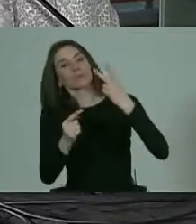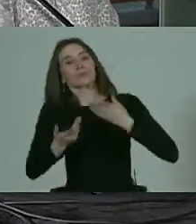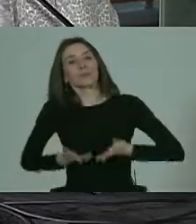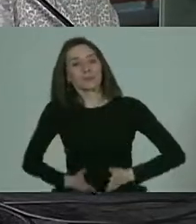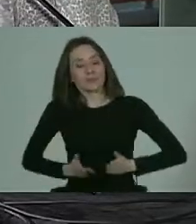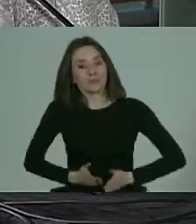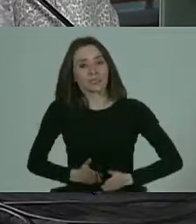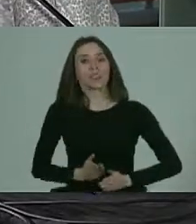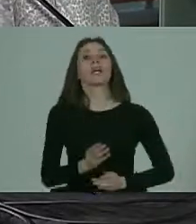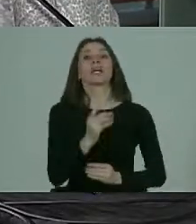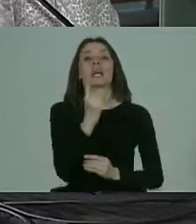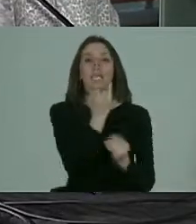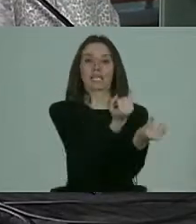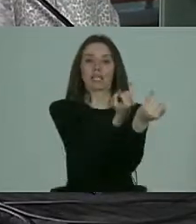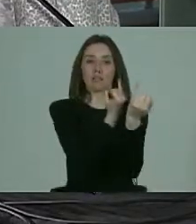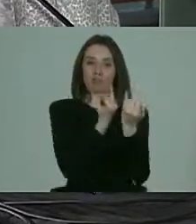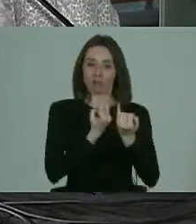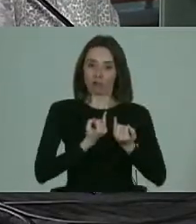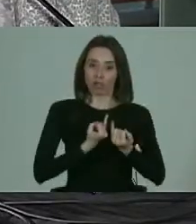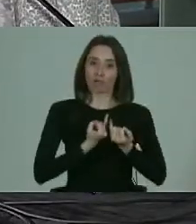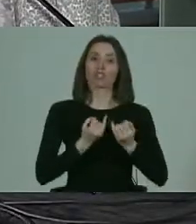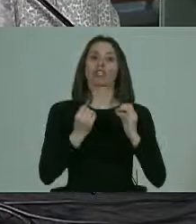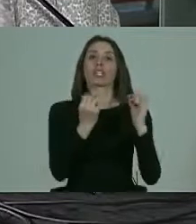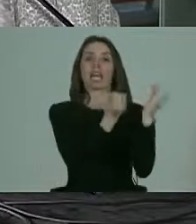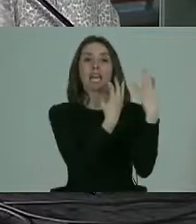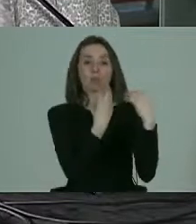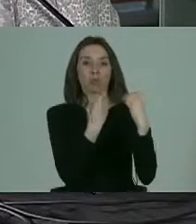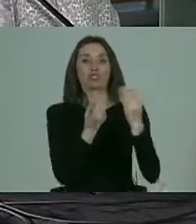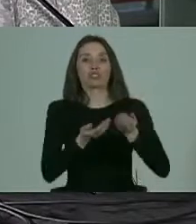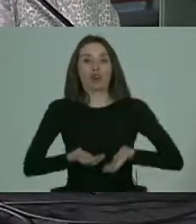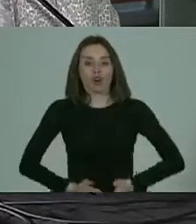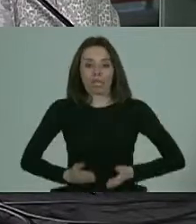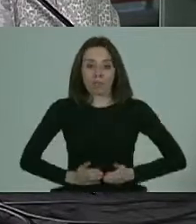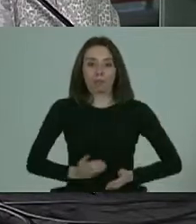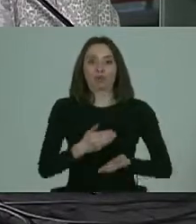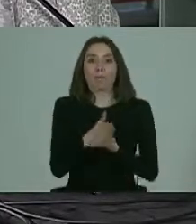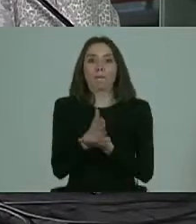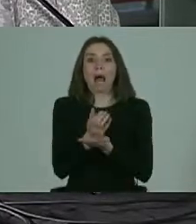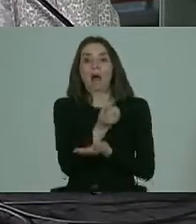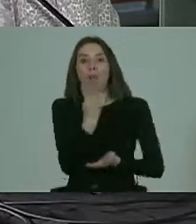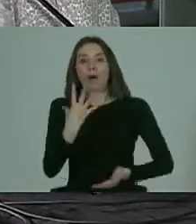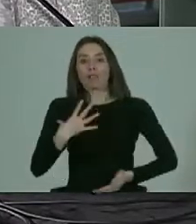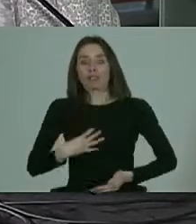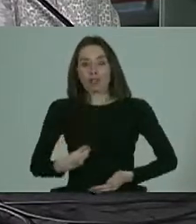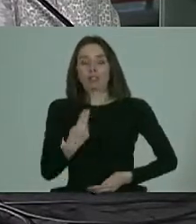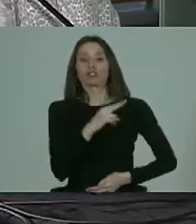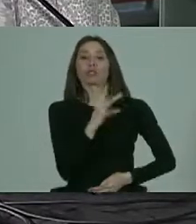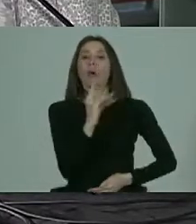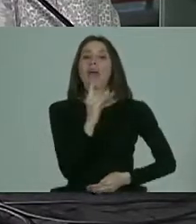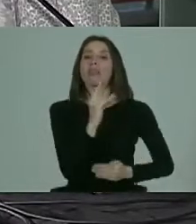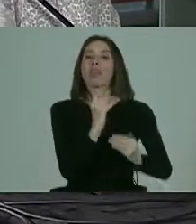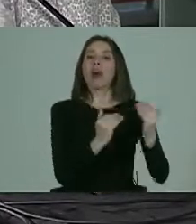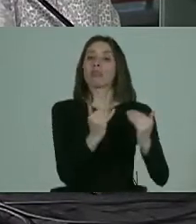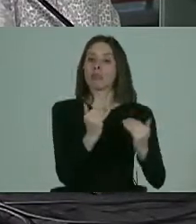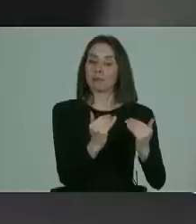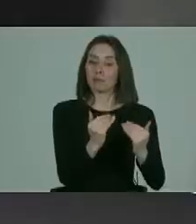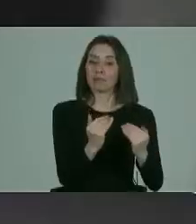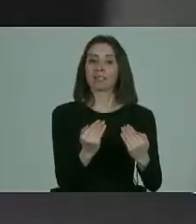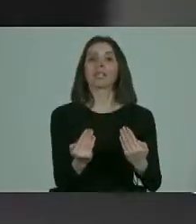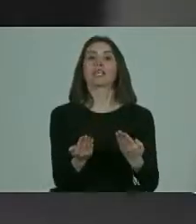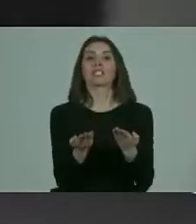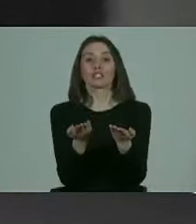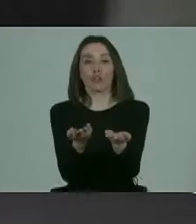a información educación sobre reproducción y planificación familiar apropiados para su edad y se ofrezcan los